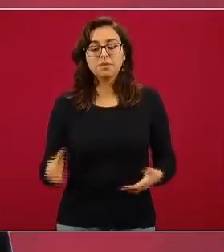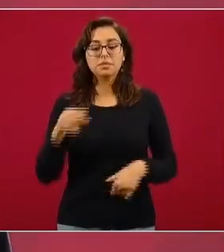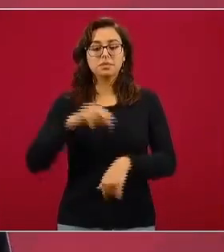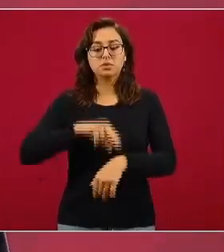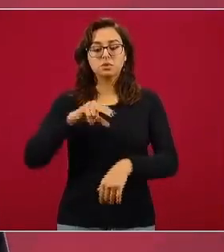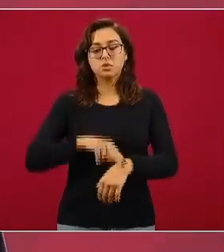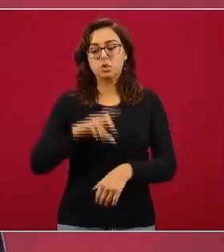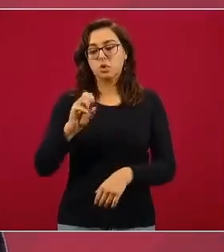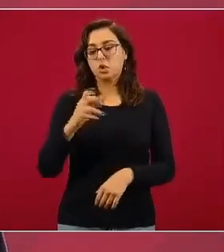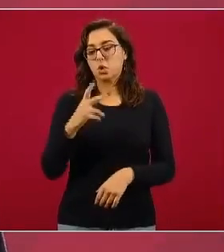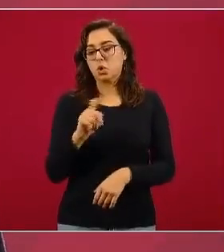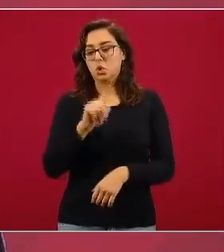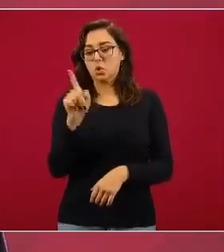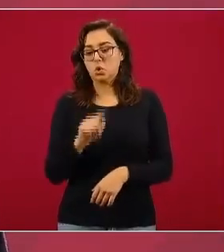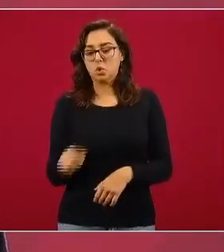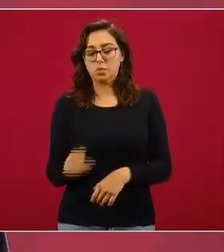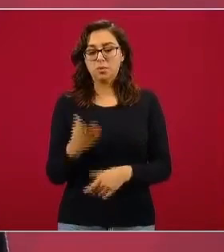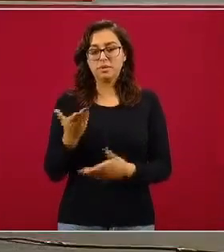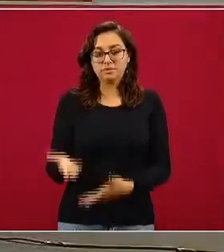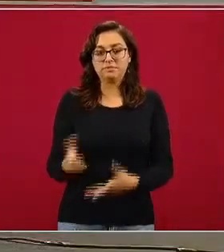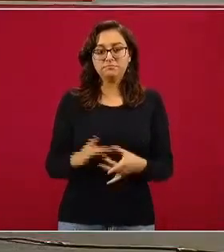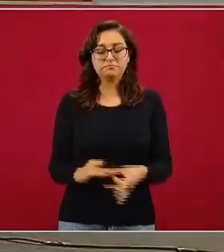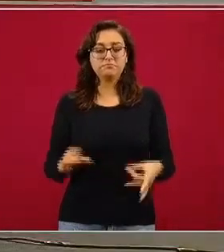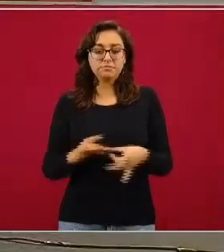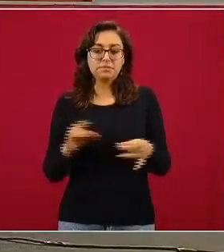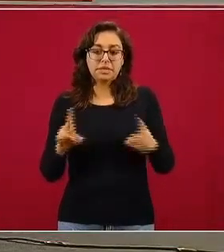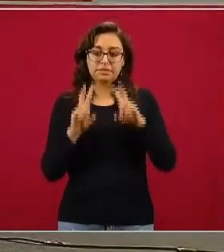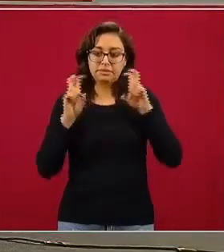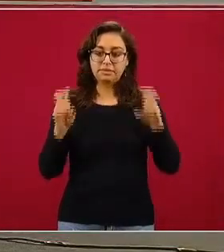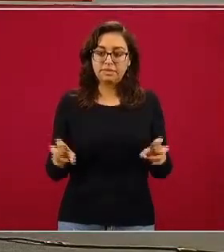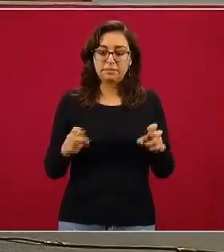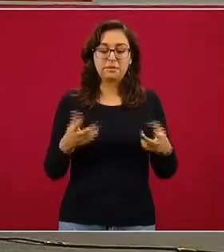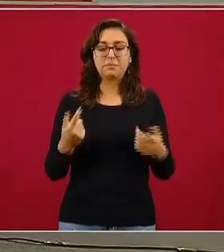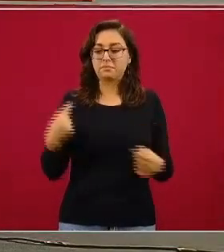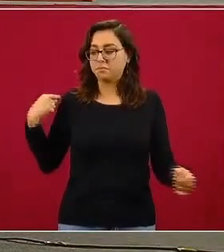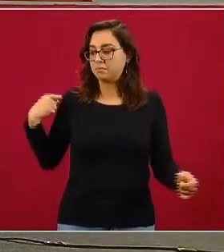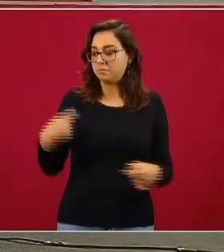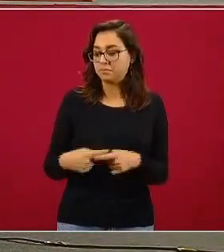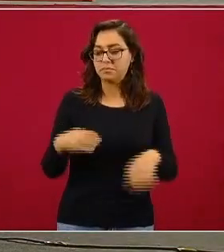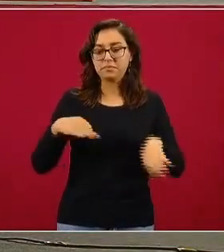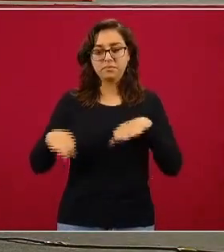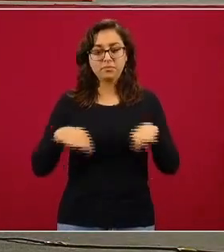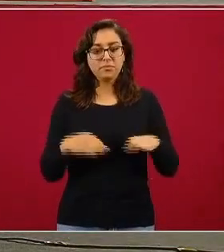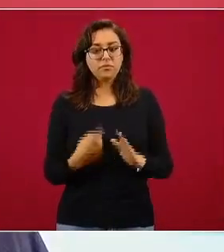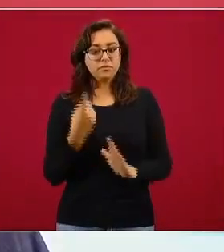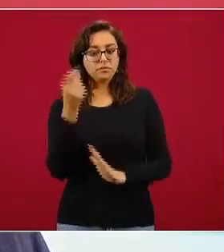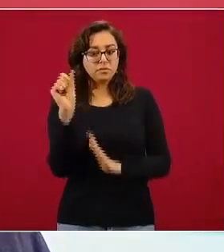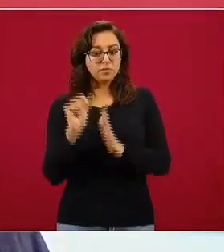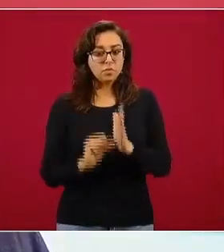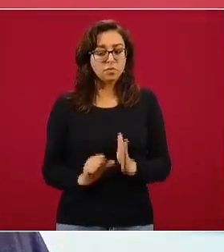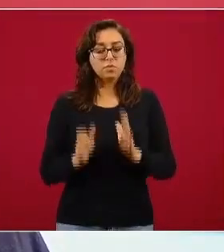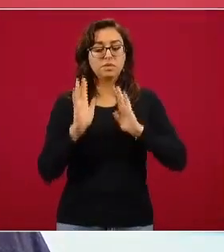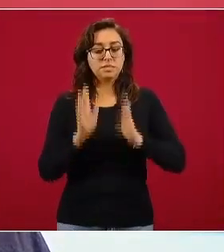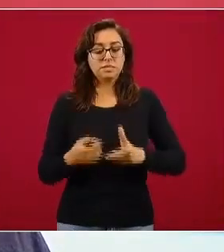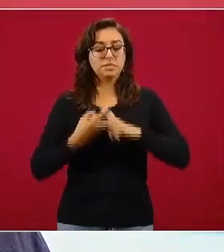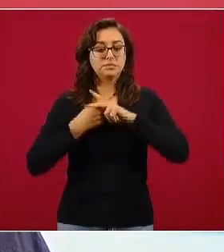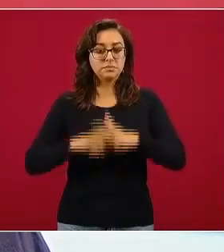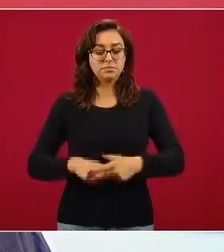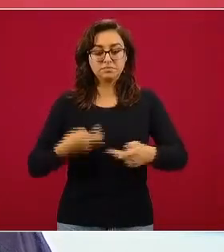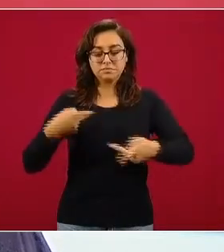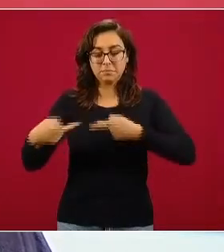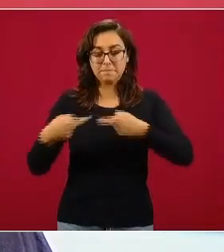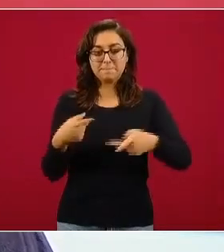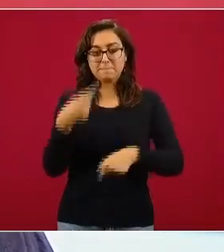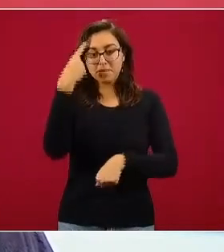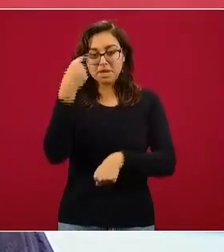hablará sobre los trabajos que se están realizando. Ya se tiene prácticamente un mes trabajando en la